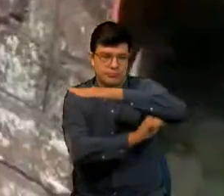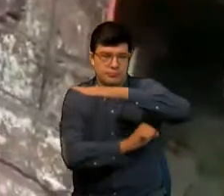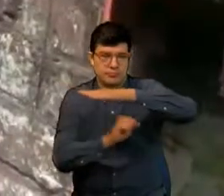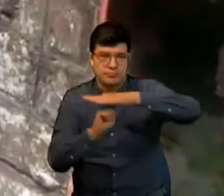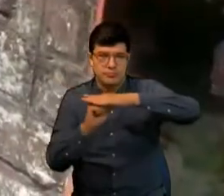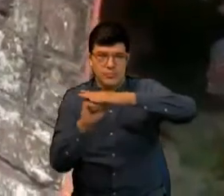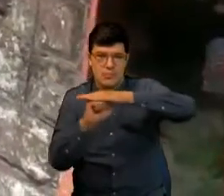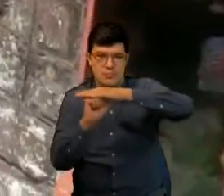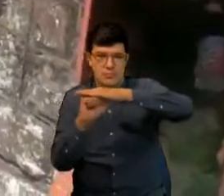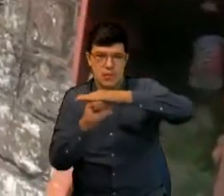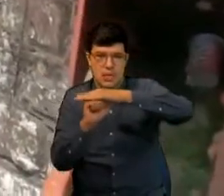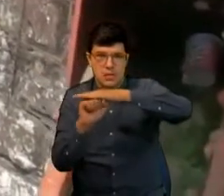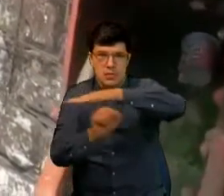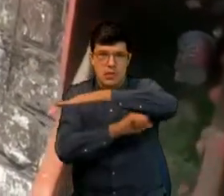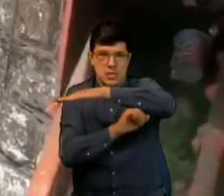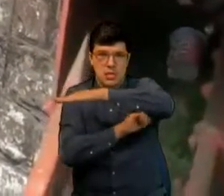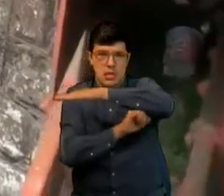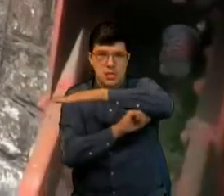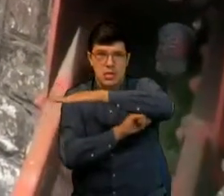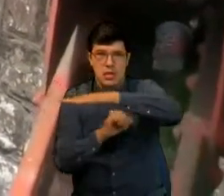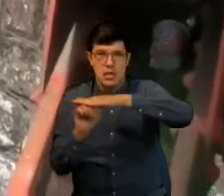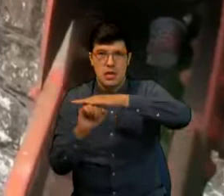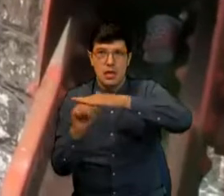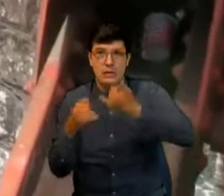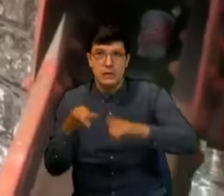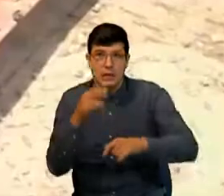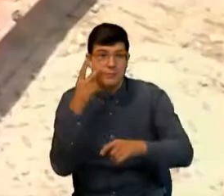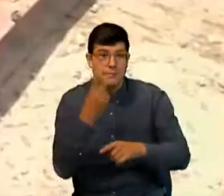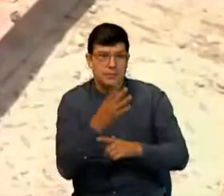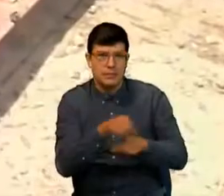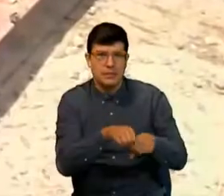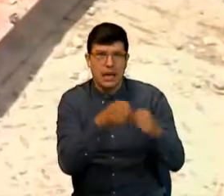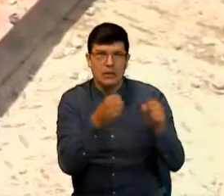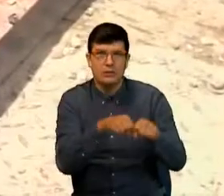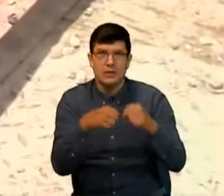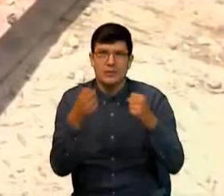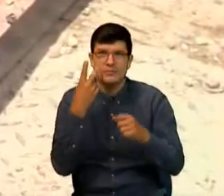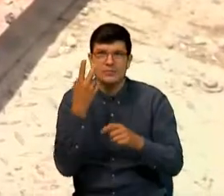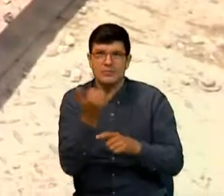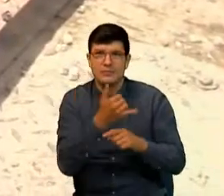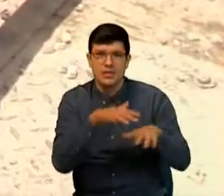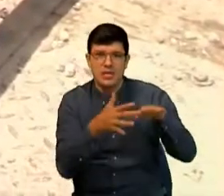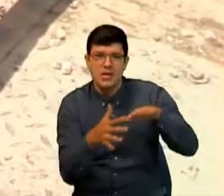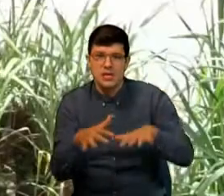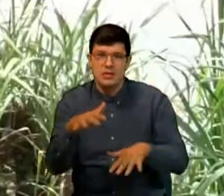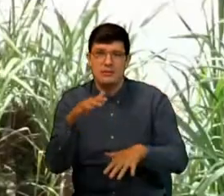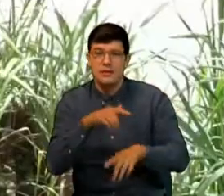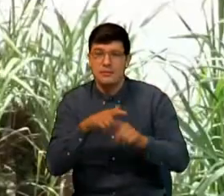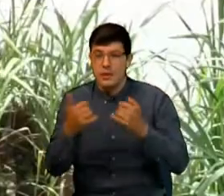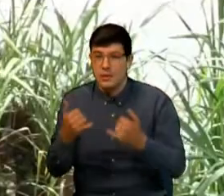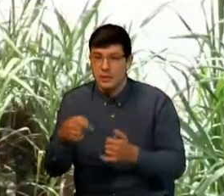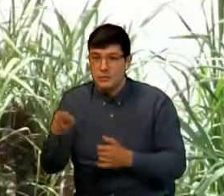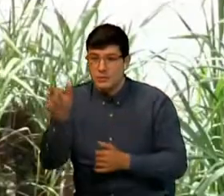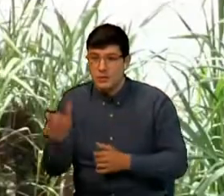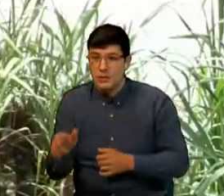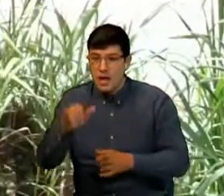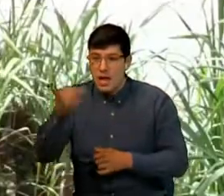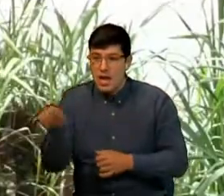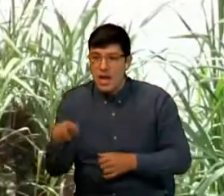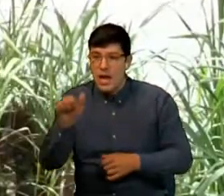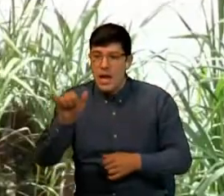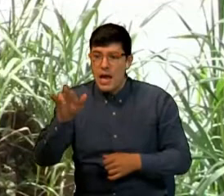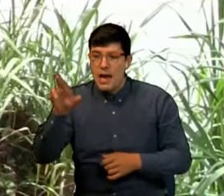nos lo encontramos ya rotas las bases y bastante fisuradas. Jairo Obando, un